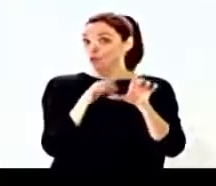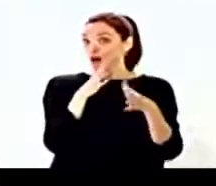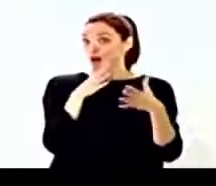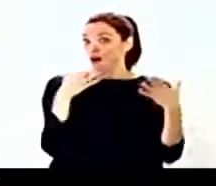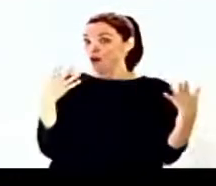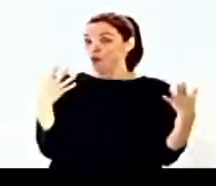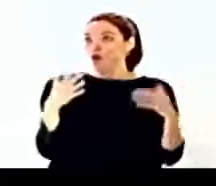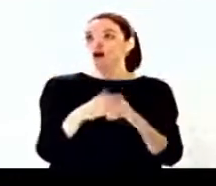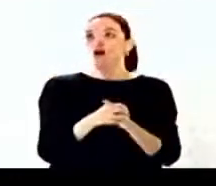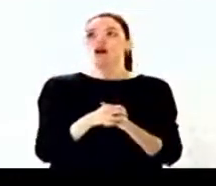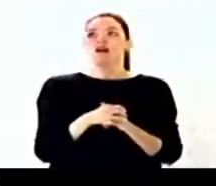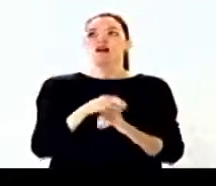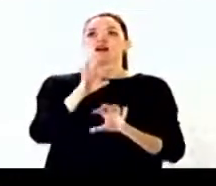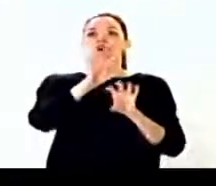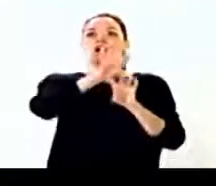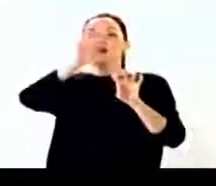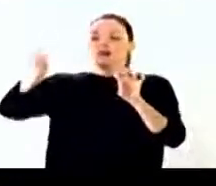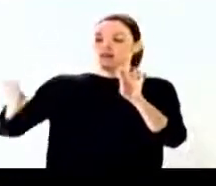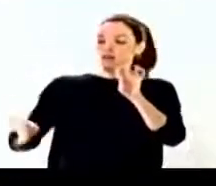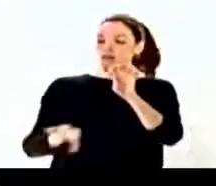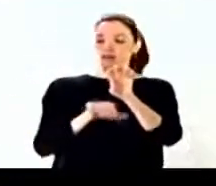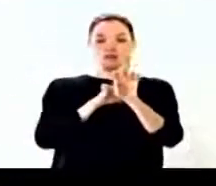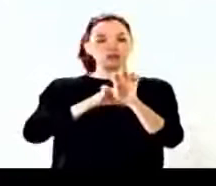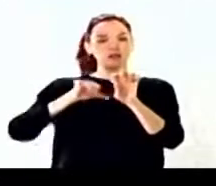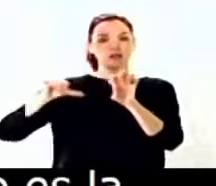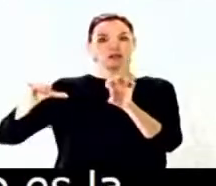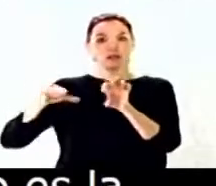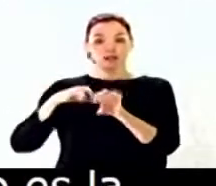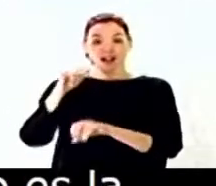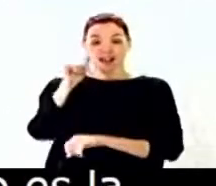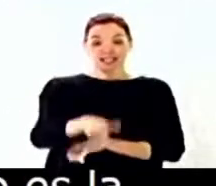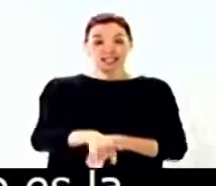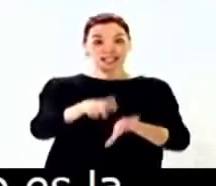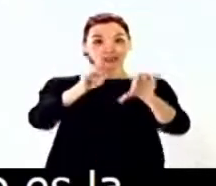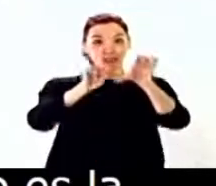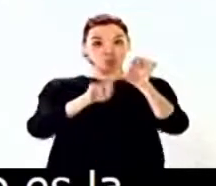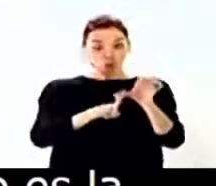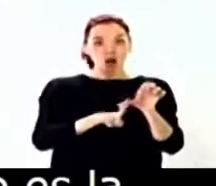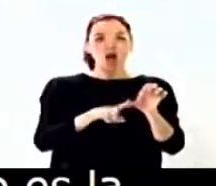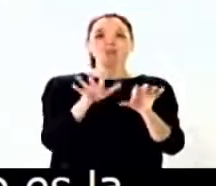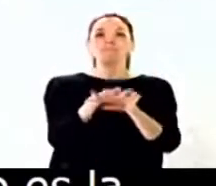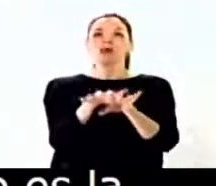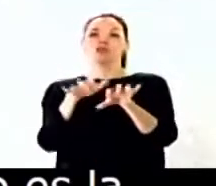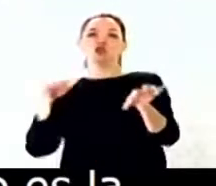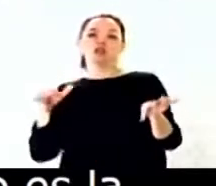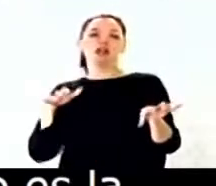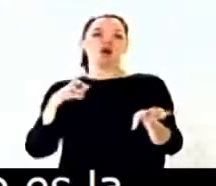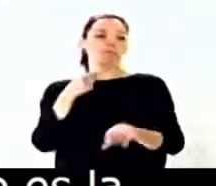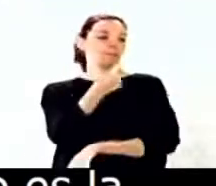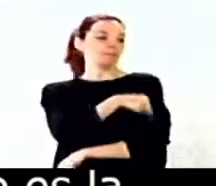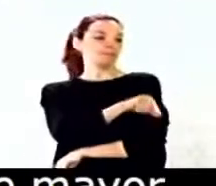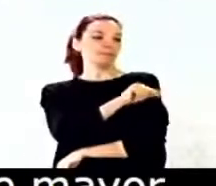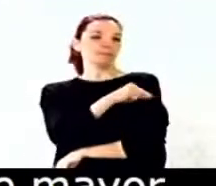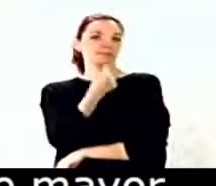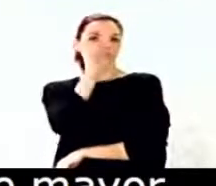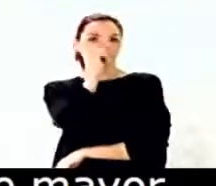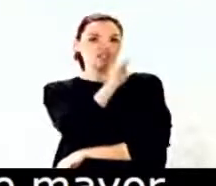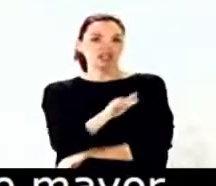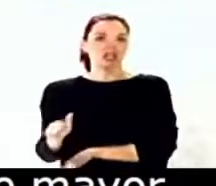es la comunidad autónoma de toda España donde mayor porcentaje de vacunación infantil